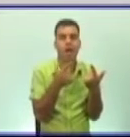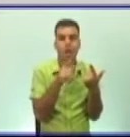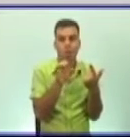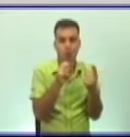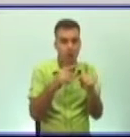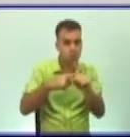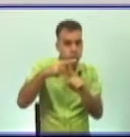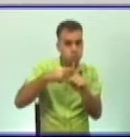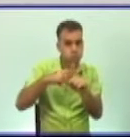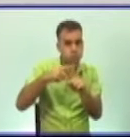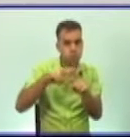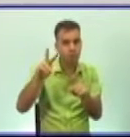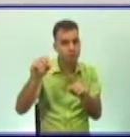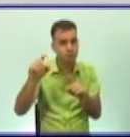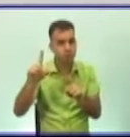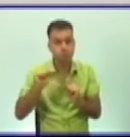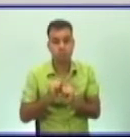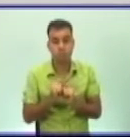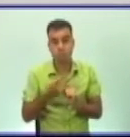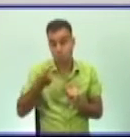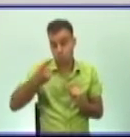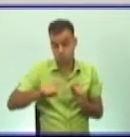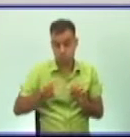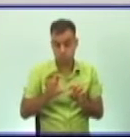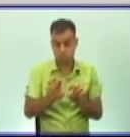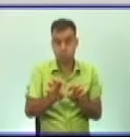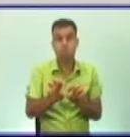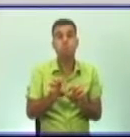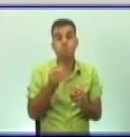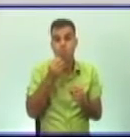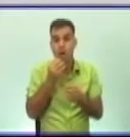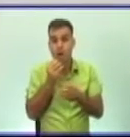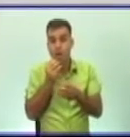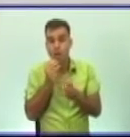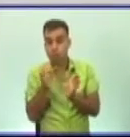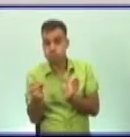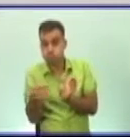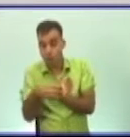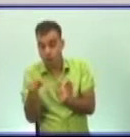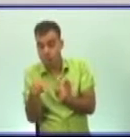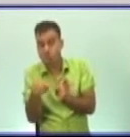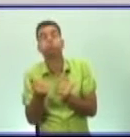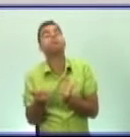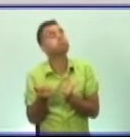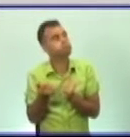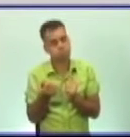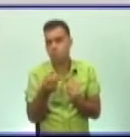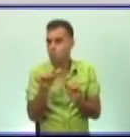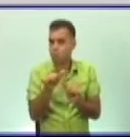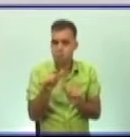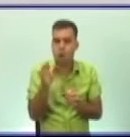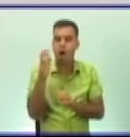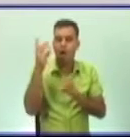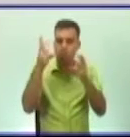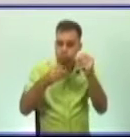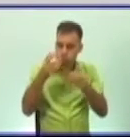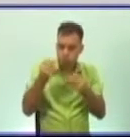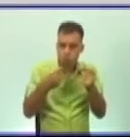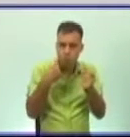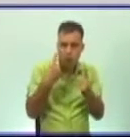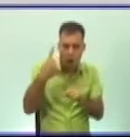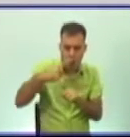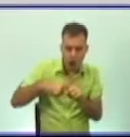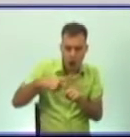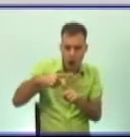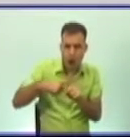al generador, bueno, también habría que determinar el valor de la lectura de este instrumento en función de dónde él